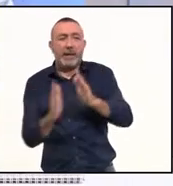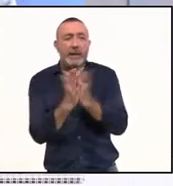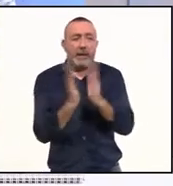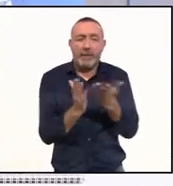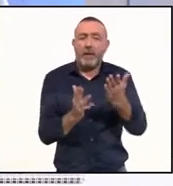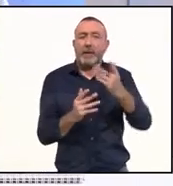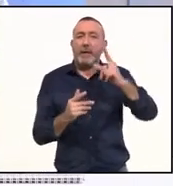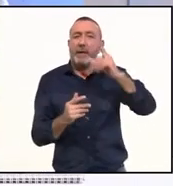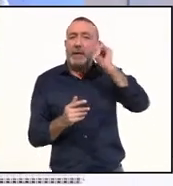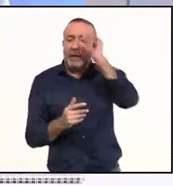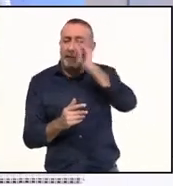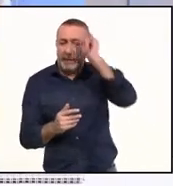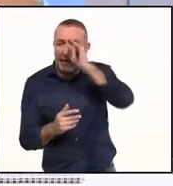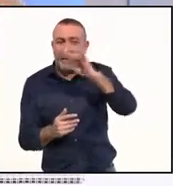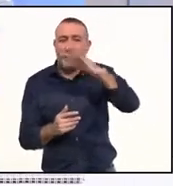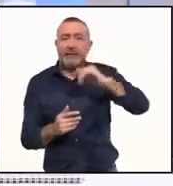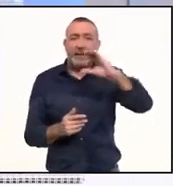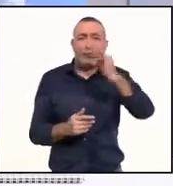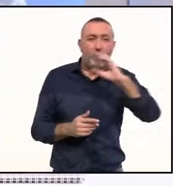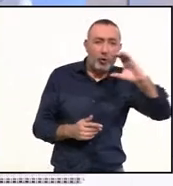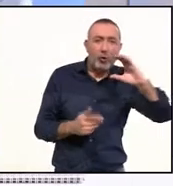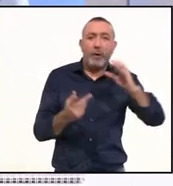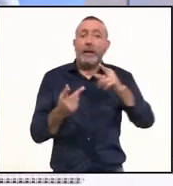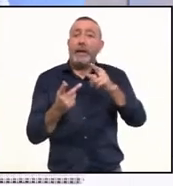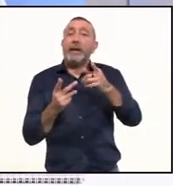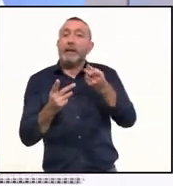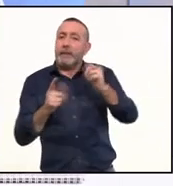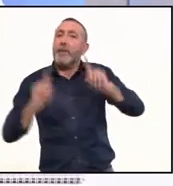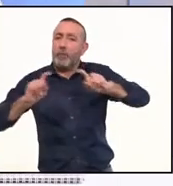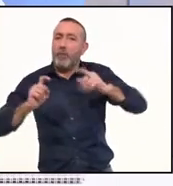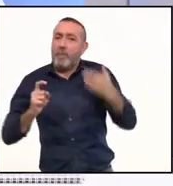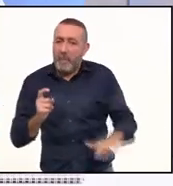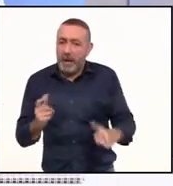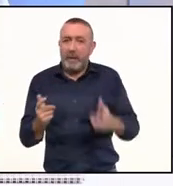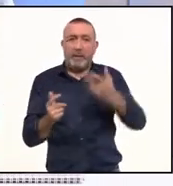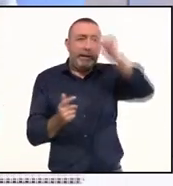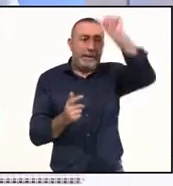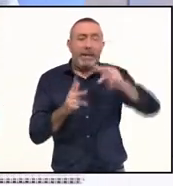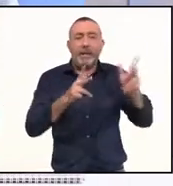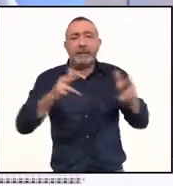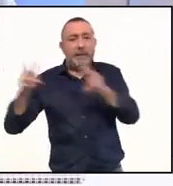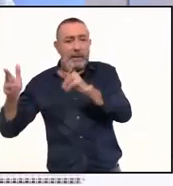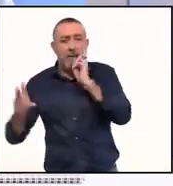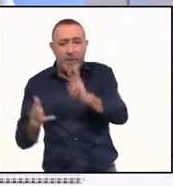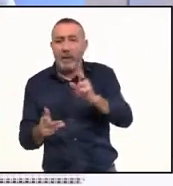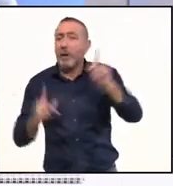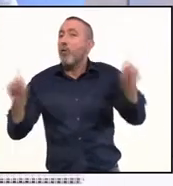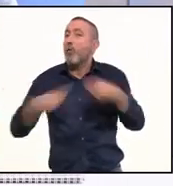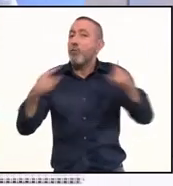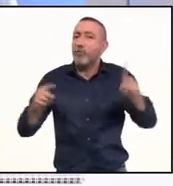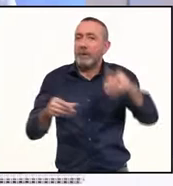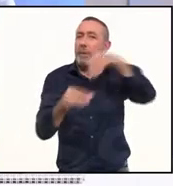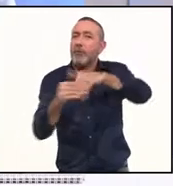instagram eso también educa maleduca el cine que ver las series que escucha la música que escuchan